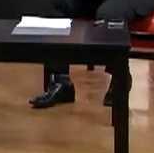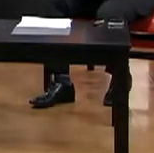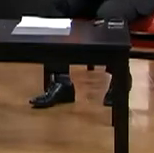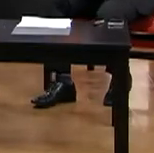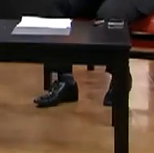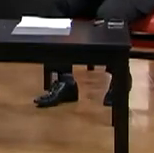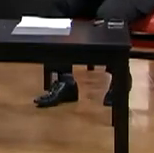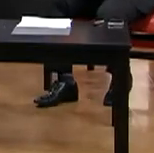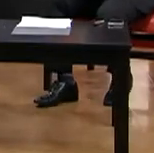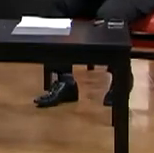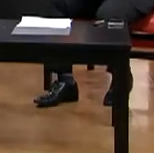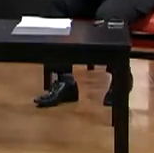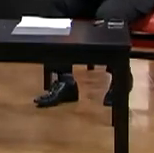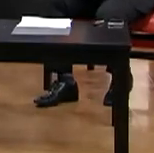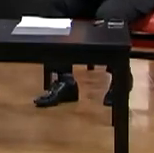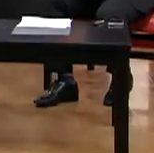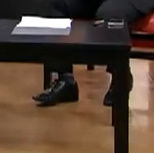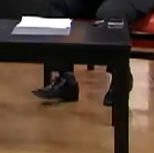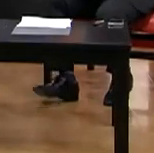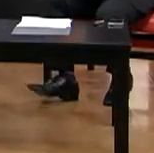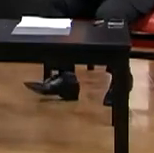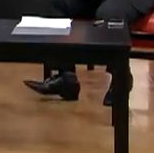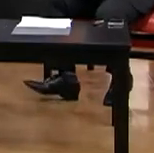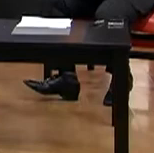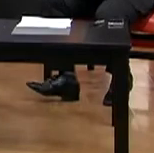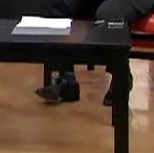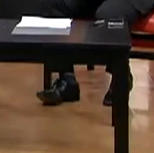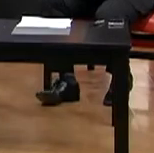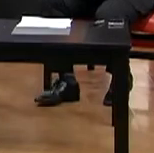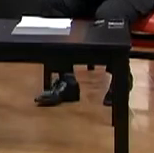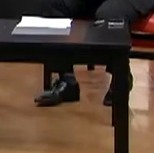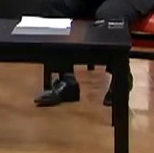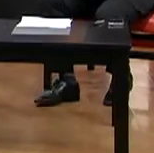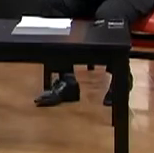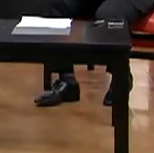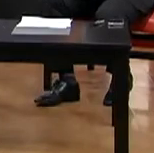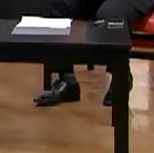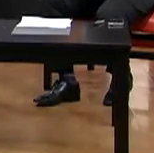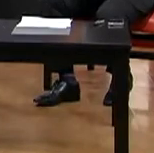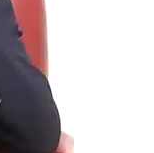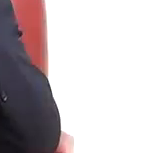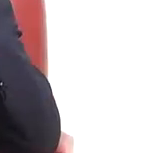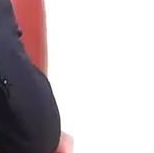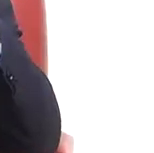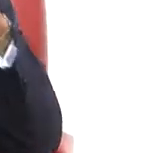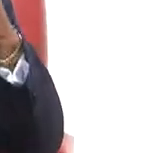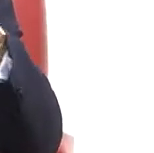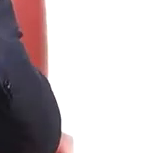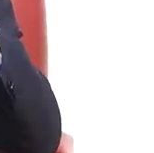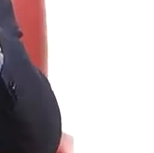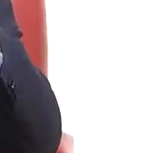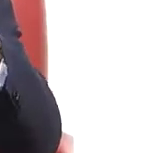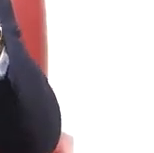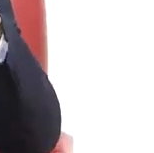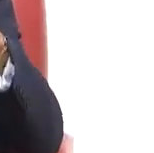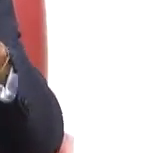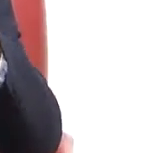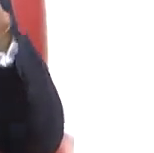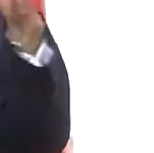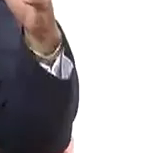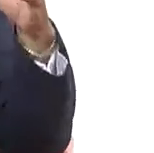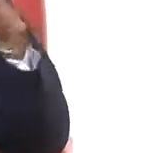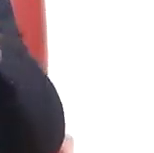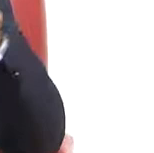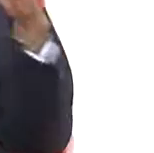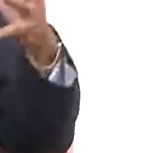El programa de psicología de la Universidad del Valle de México es un programa general. Esto significa que nosotros estamos como ocupados y preocupados,